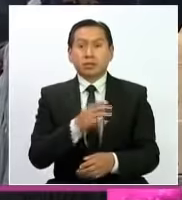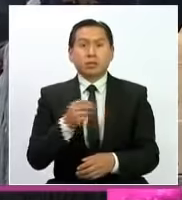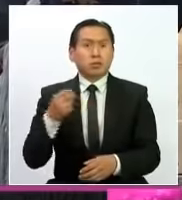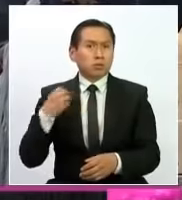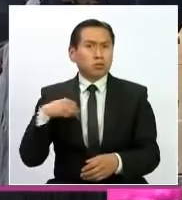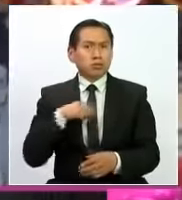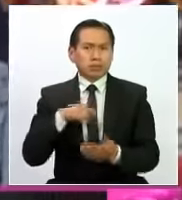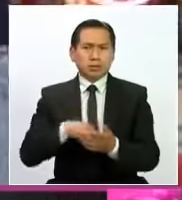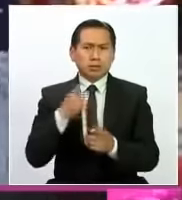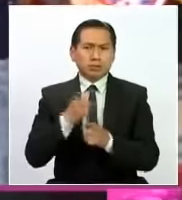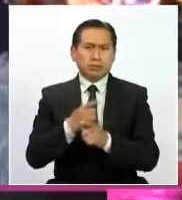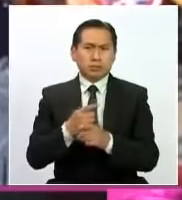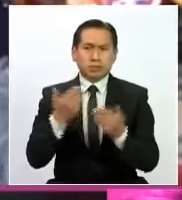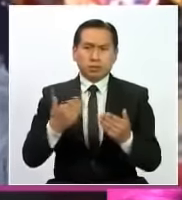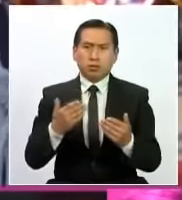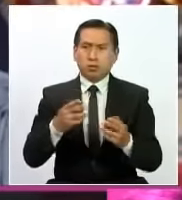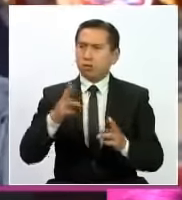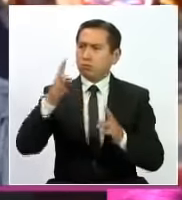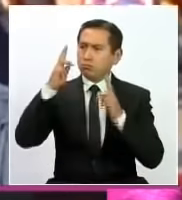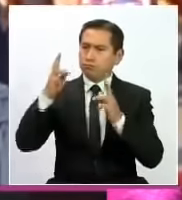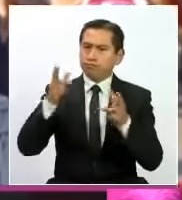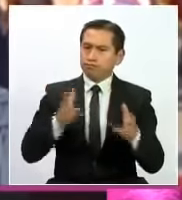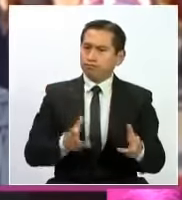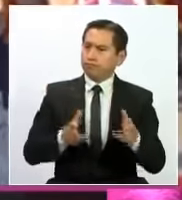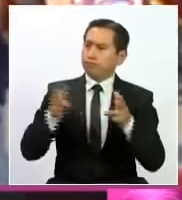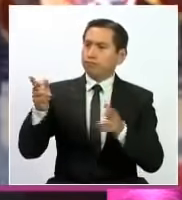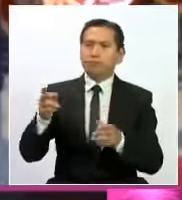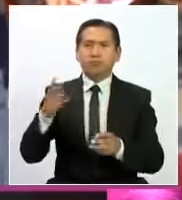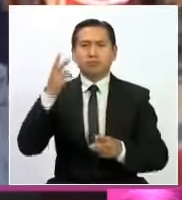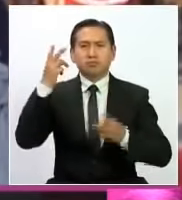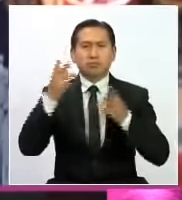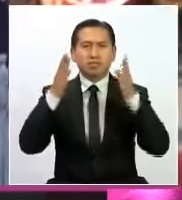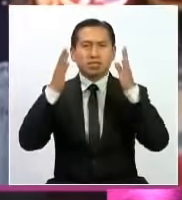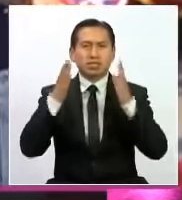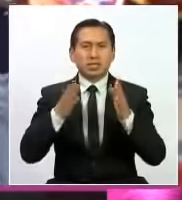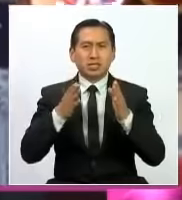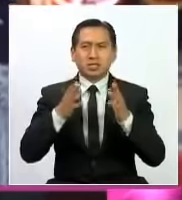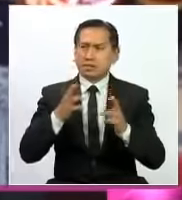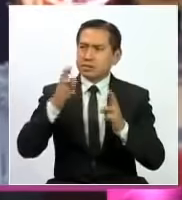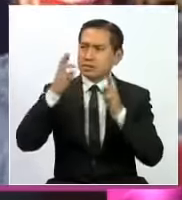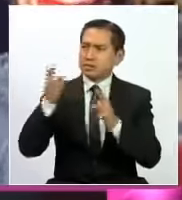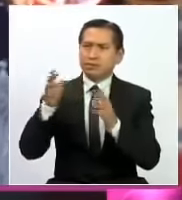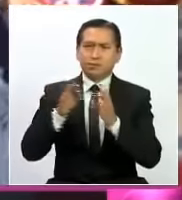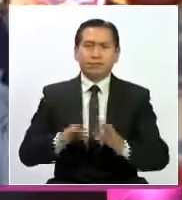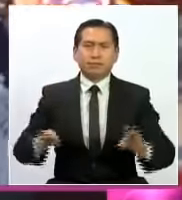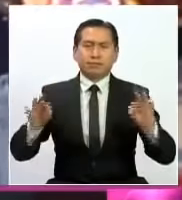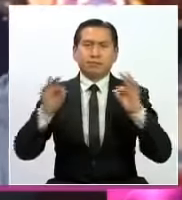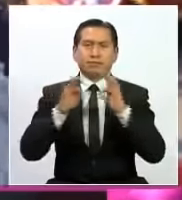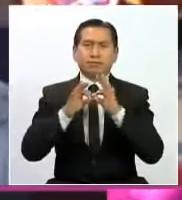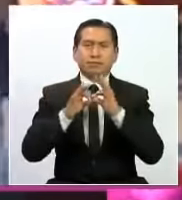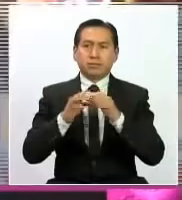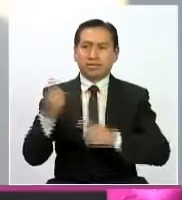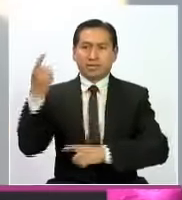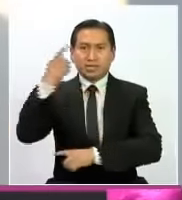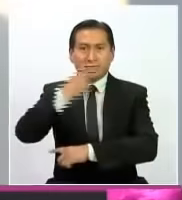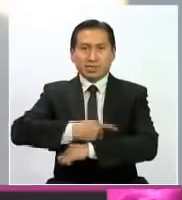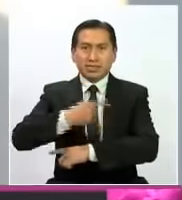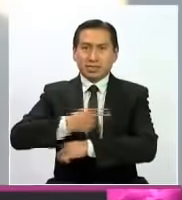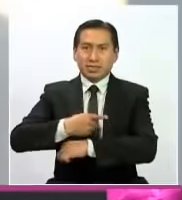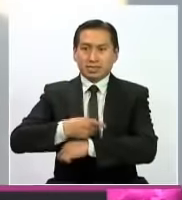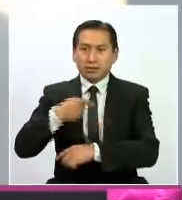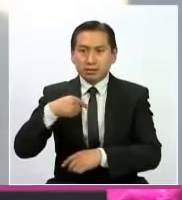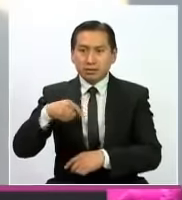esta distinción como huésped ilustre, haciendo que estos días vaya